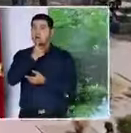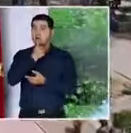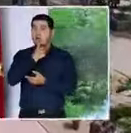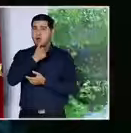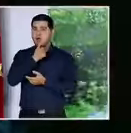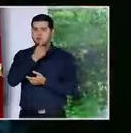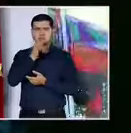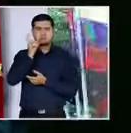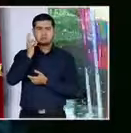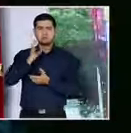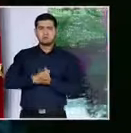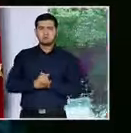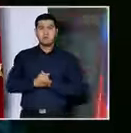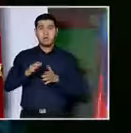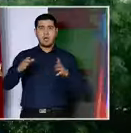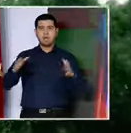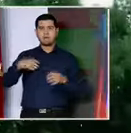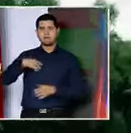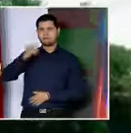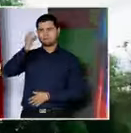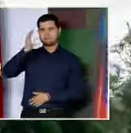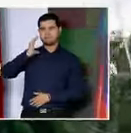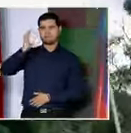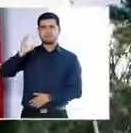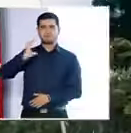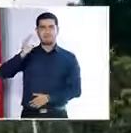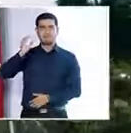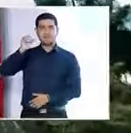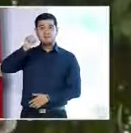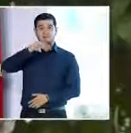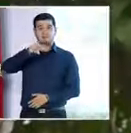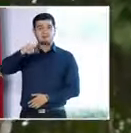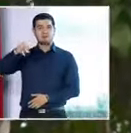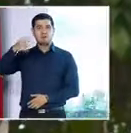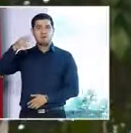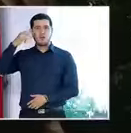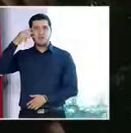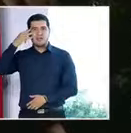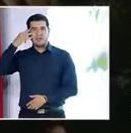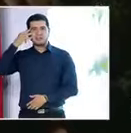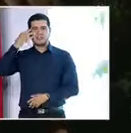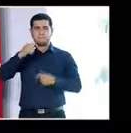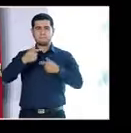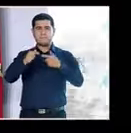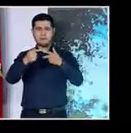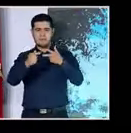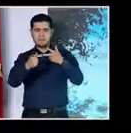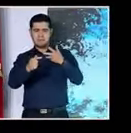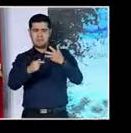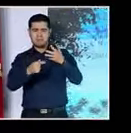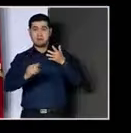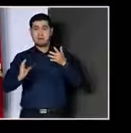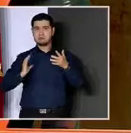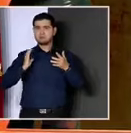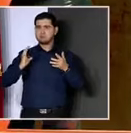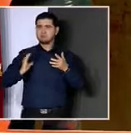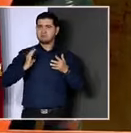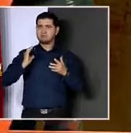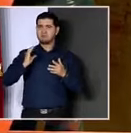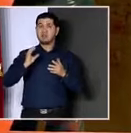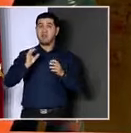general Santander, Virgilio Barco, Ramón González Valencia y José Eusebio Caro, cuna de grandes artistas como